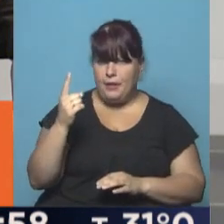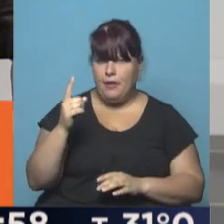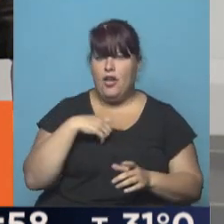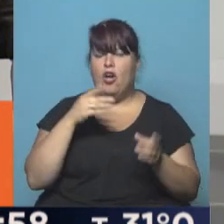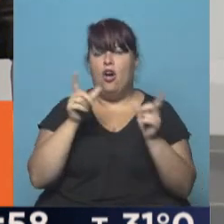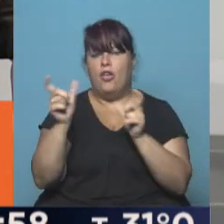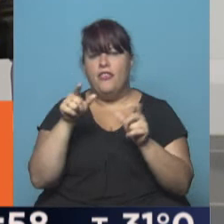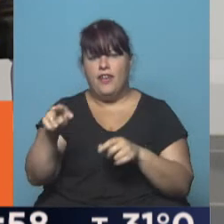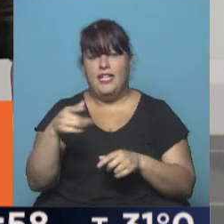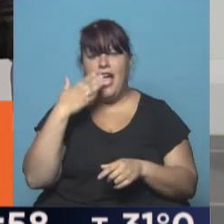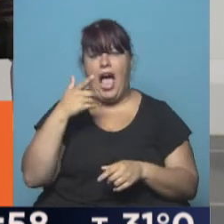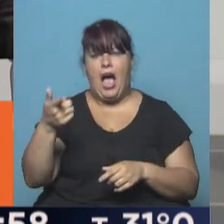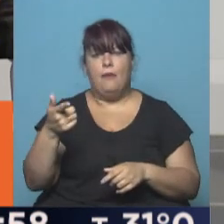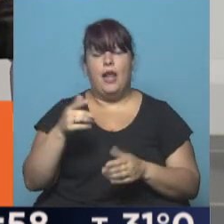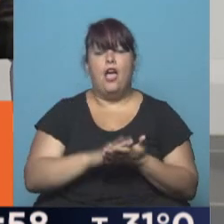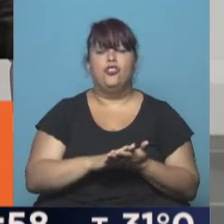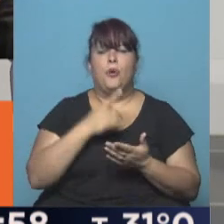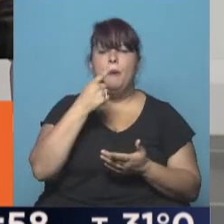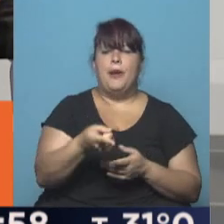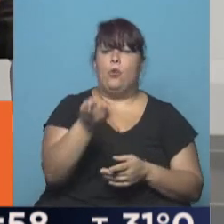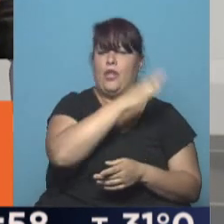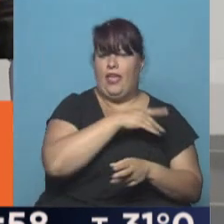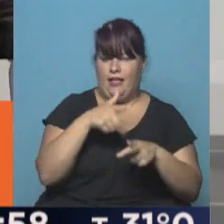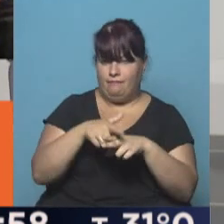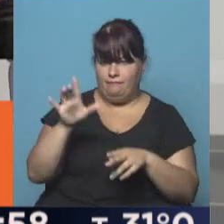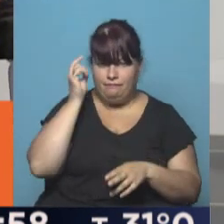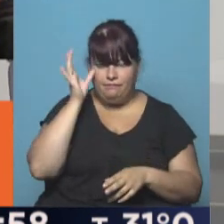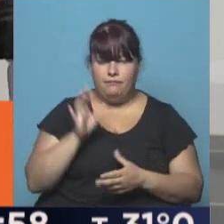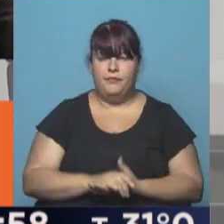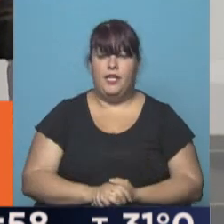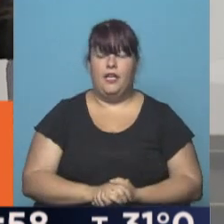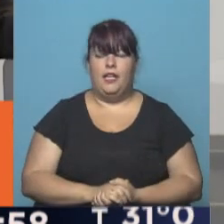completar con la palabra de Alfredo la pregunta anterior.